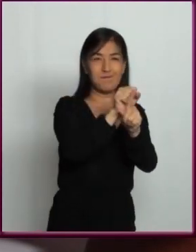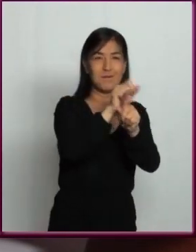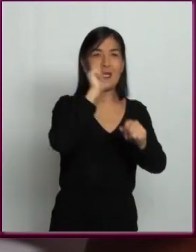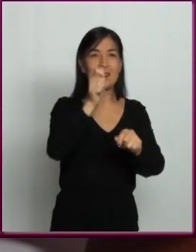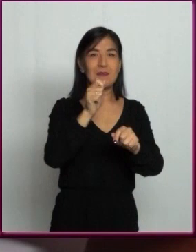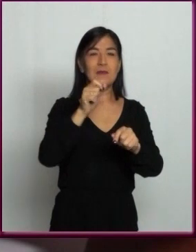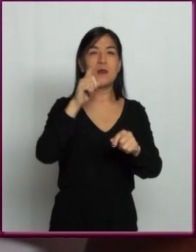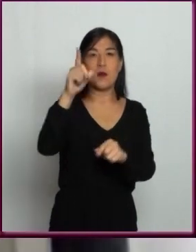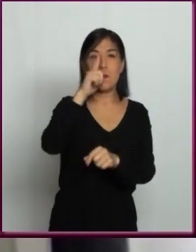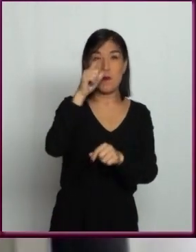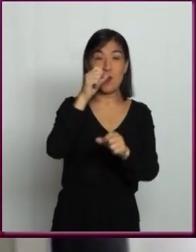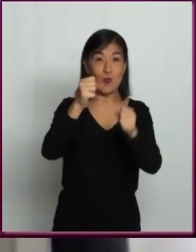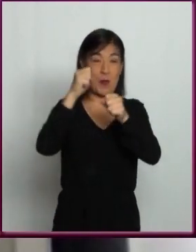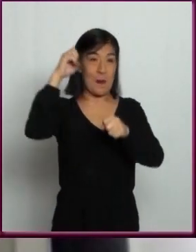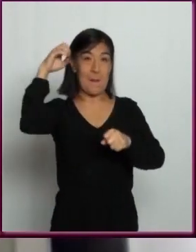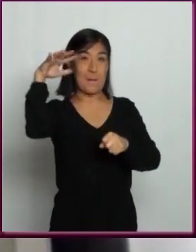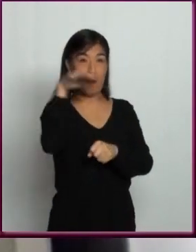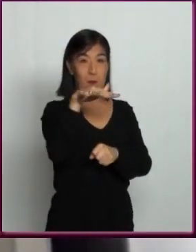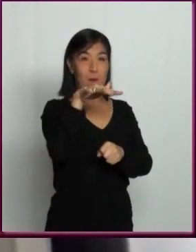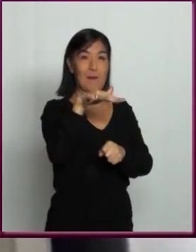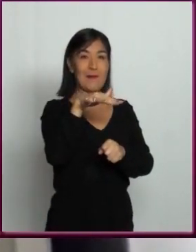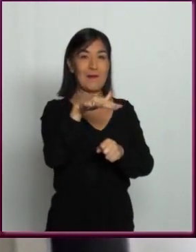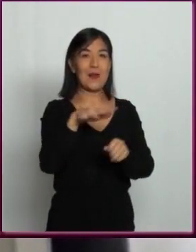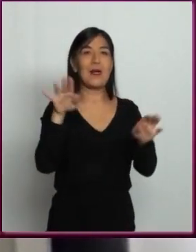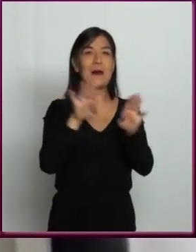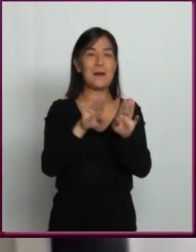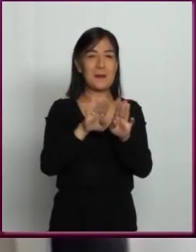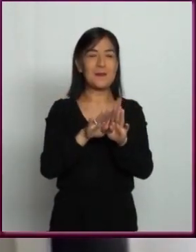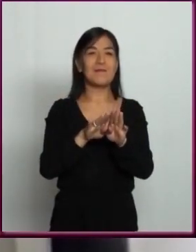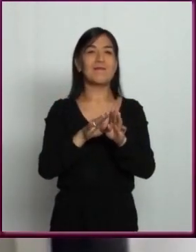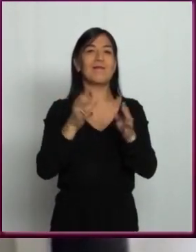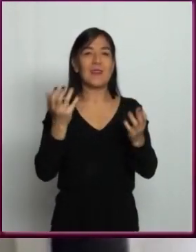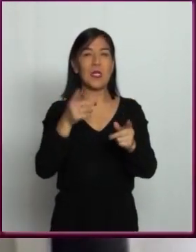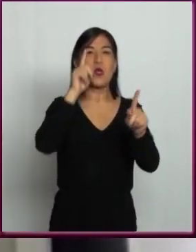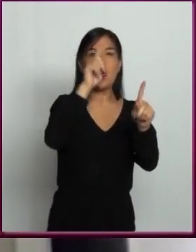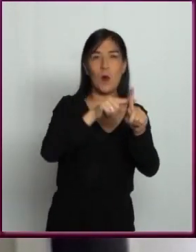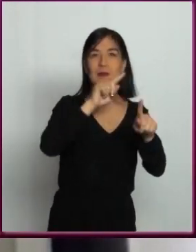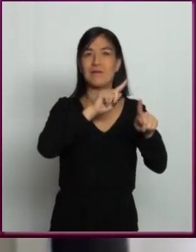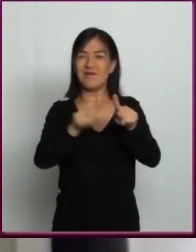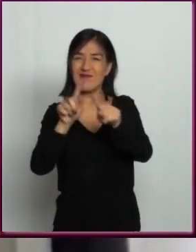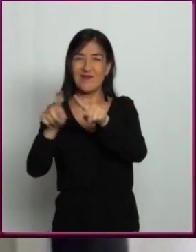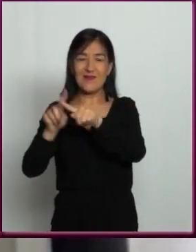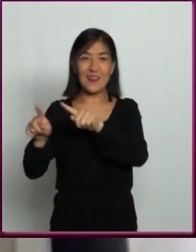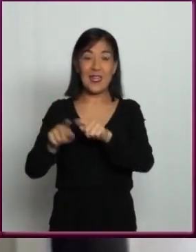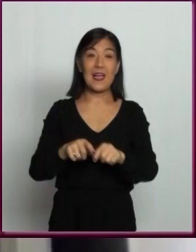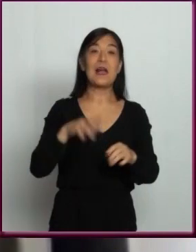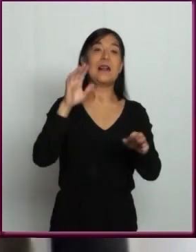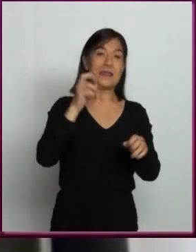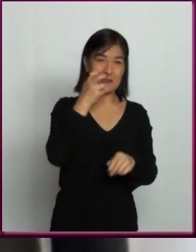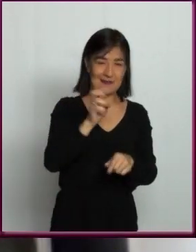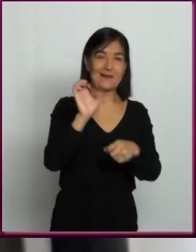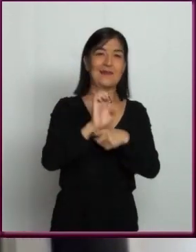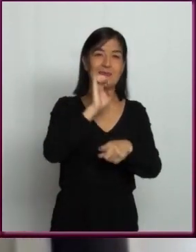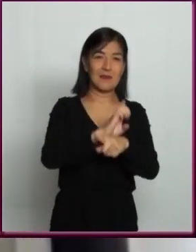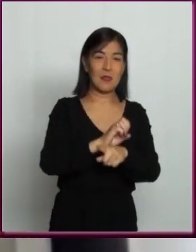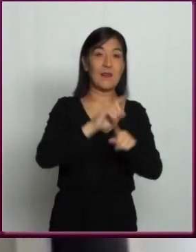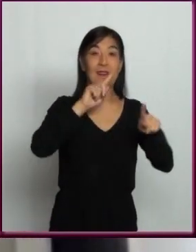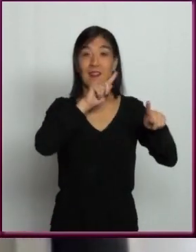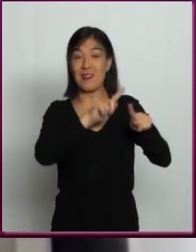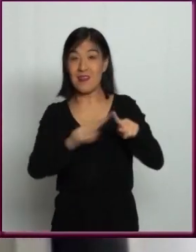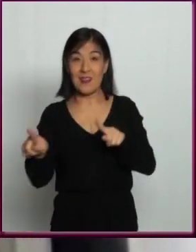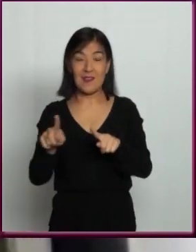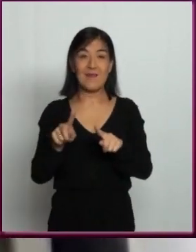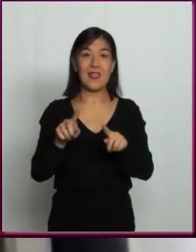de intensidad de luz de intensidad de luz y colores. Entonces, a diferencia